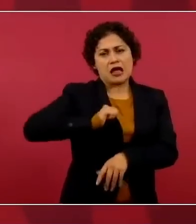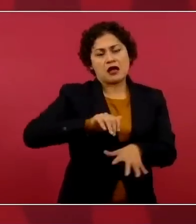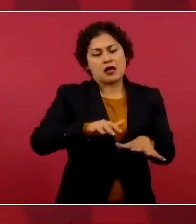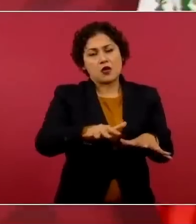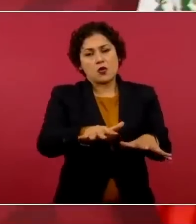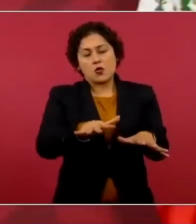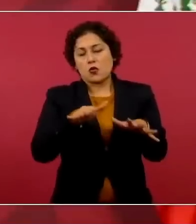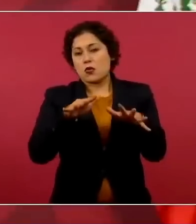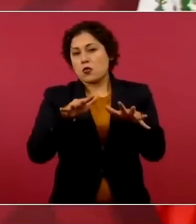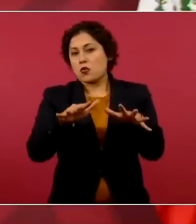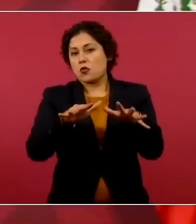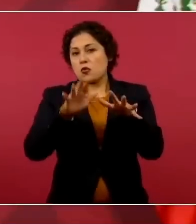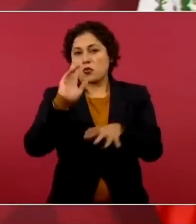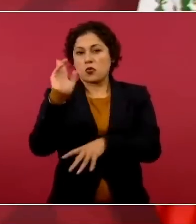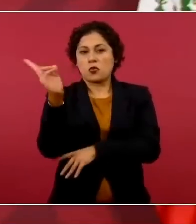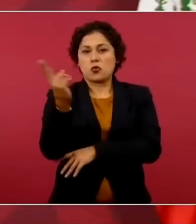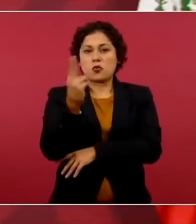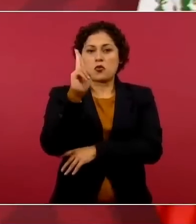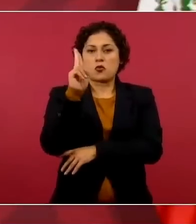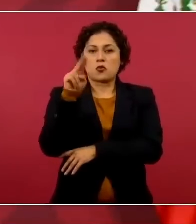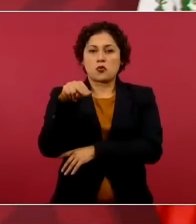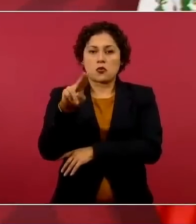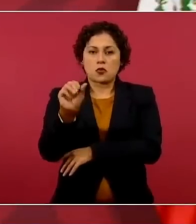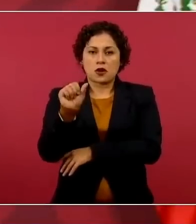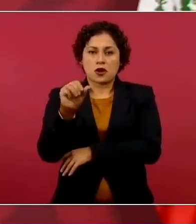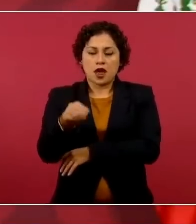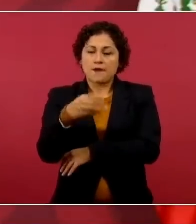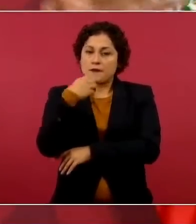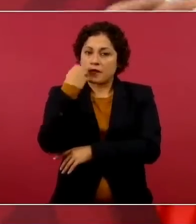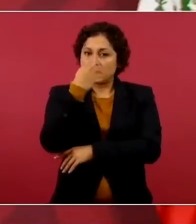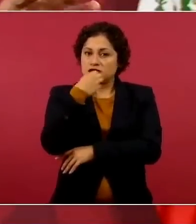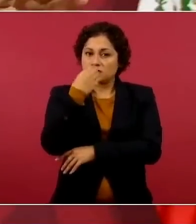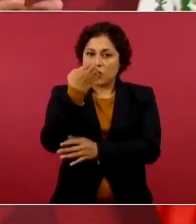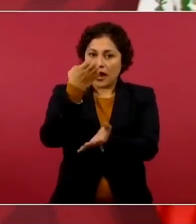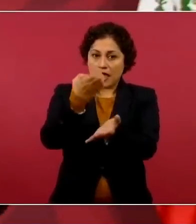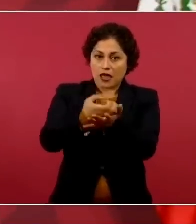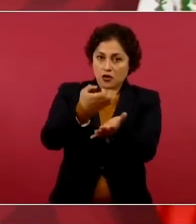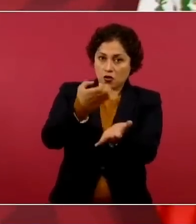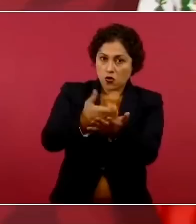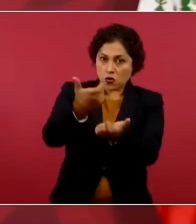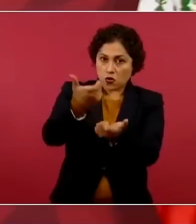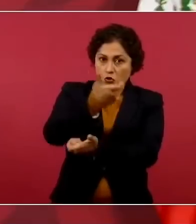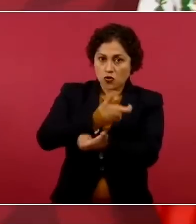la Facultad de Economía de la UNAM, la acabaron.